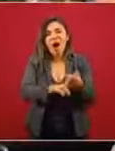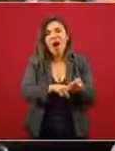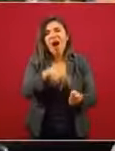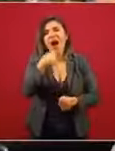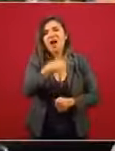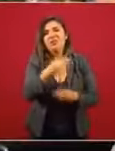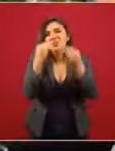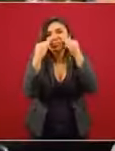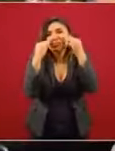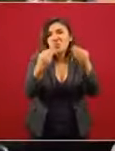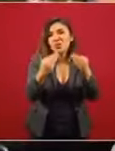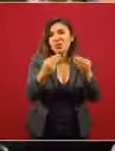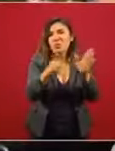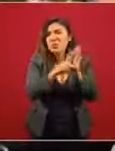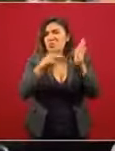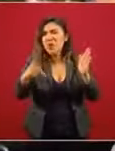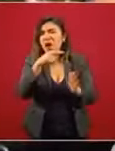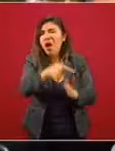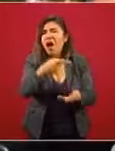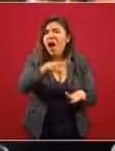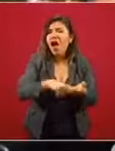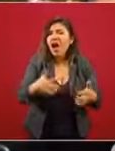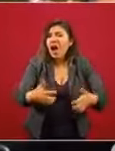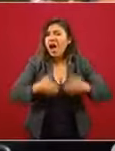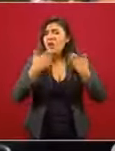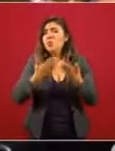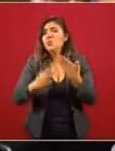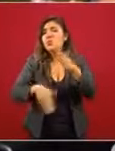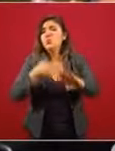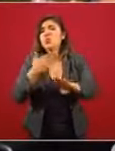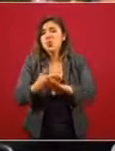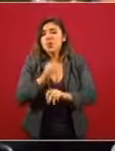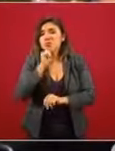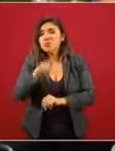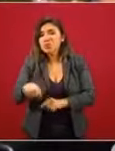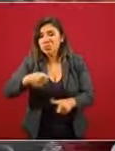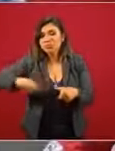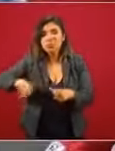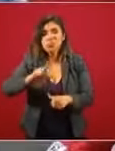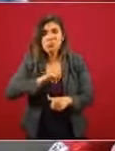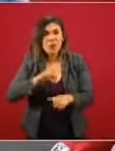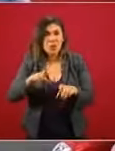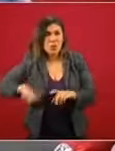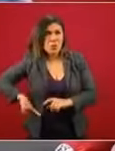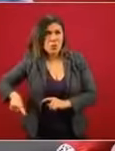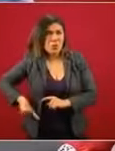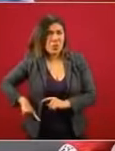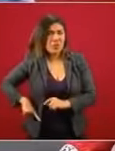haciendo un periodismo por su enojo en contra de nosotros, de lo más